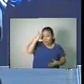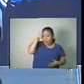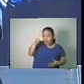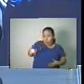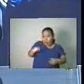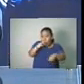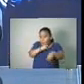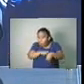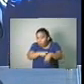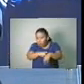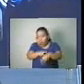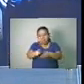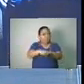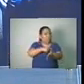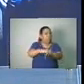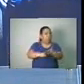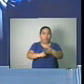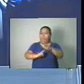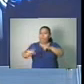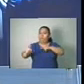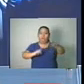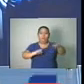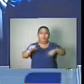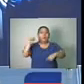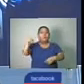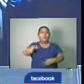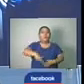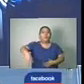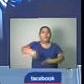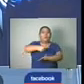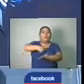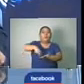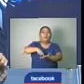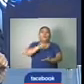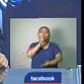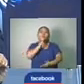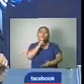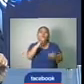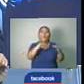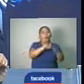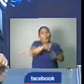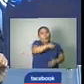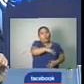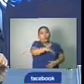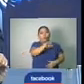horario donde la movilidad es restringida en la capital Tegucigalpa, así como en San Pedro Sula.